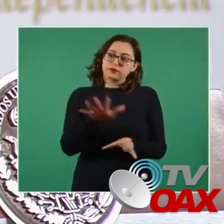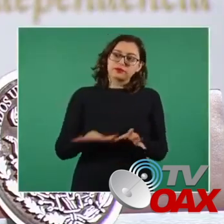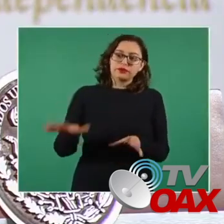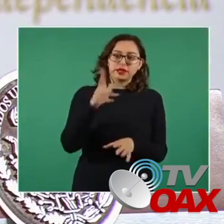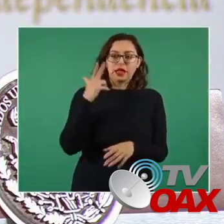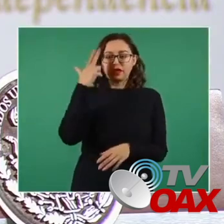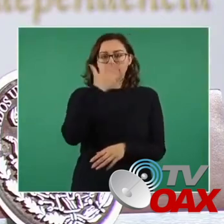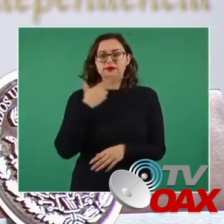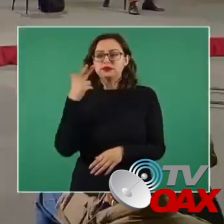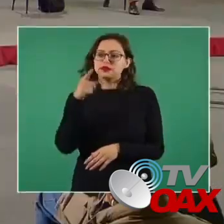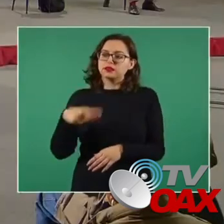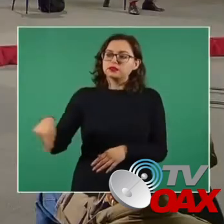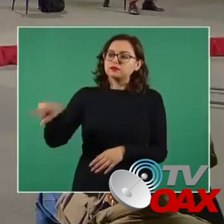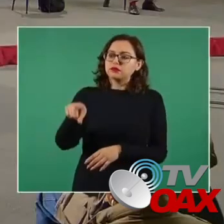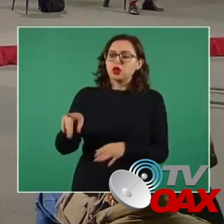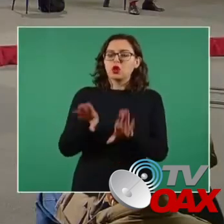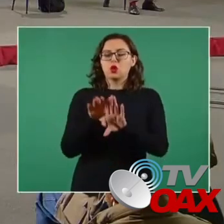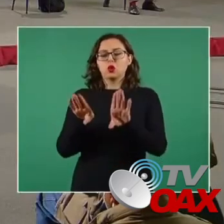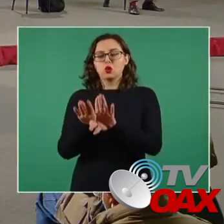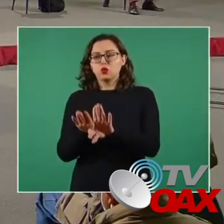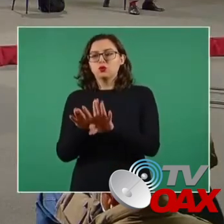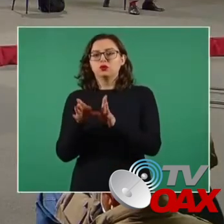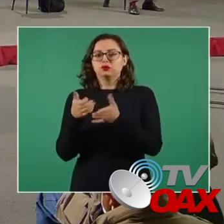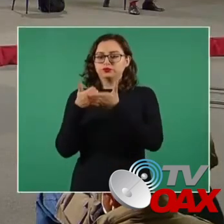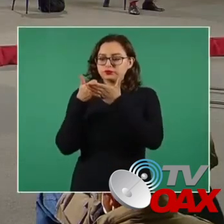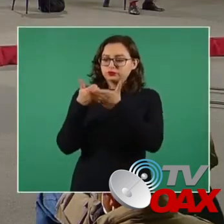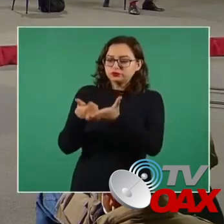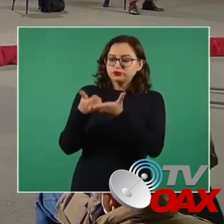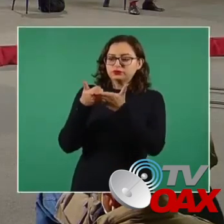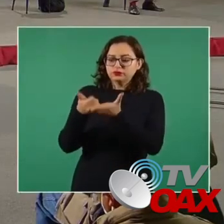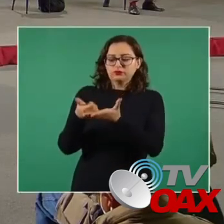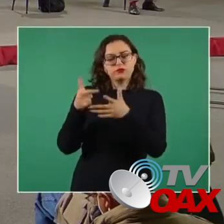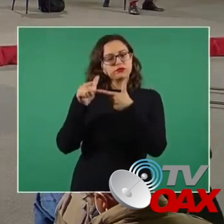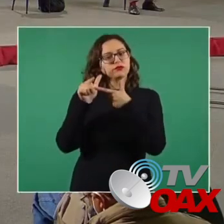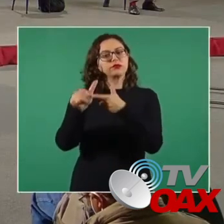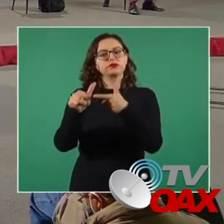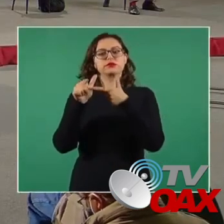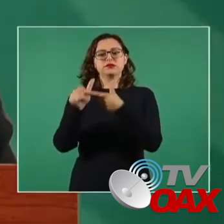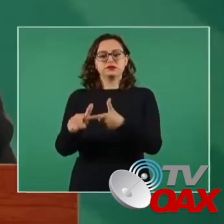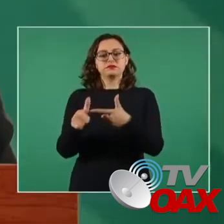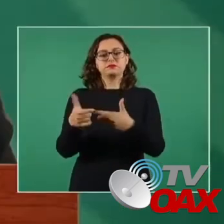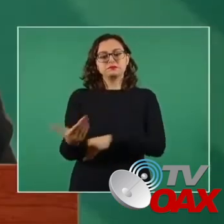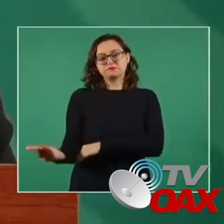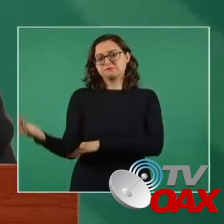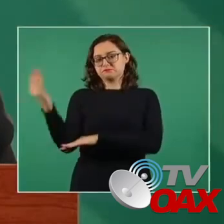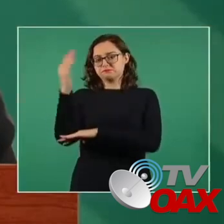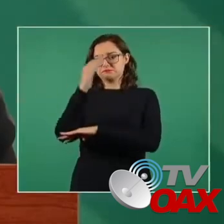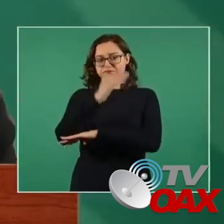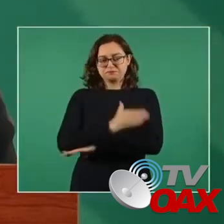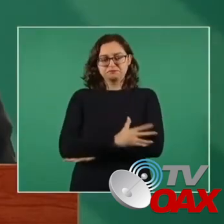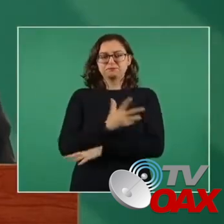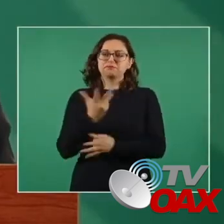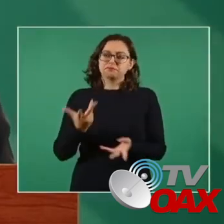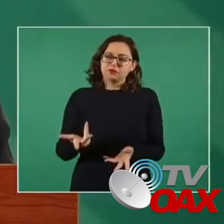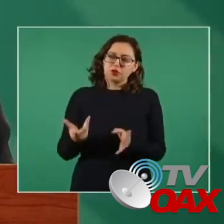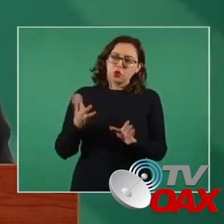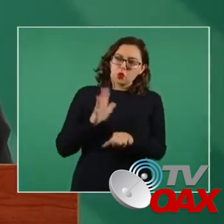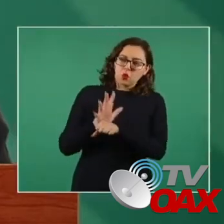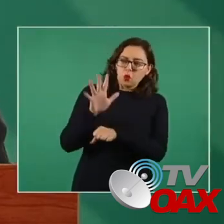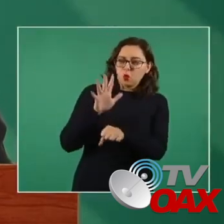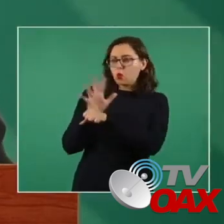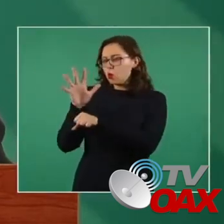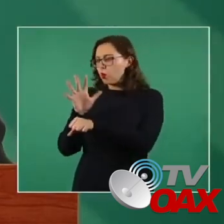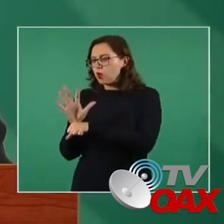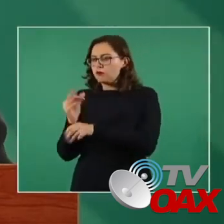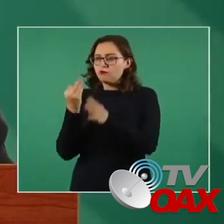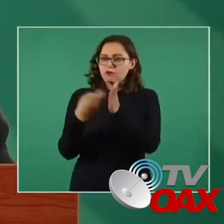En el transcurso del día daremos a conocer el tipo de ayuda. hay que identificar que